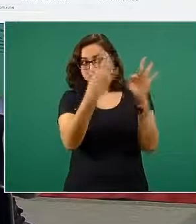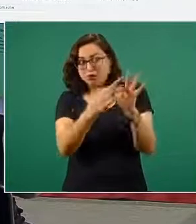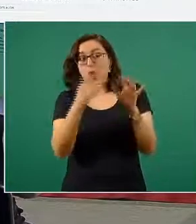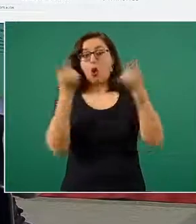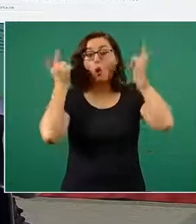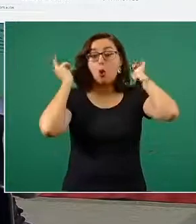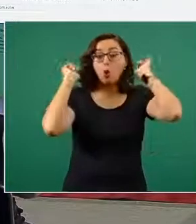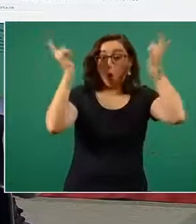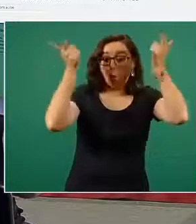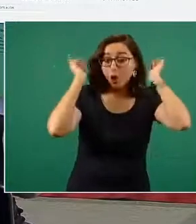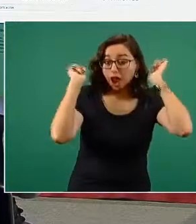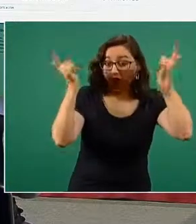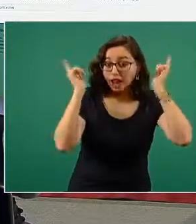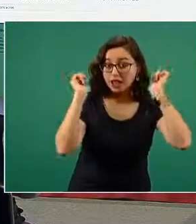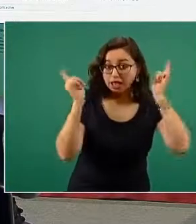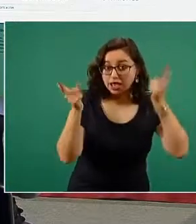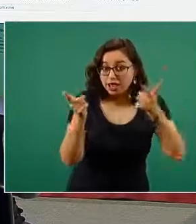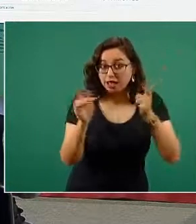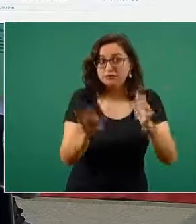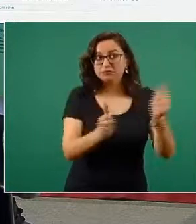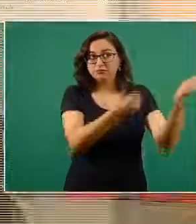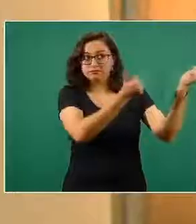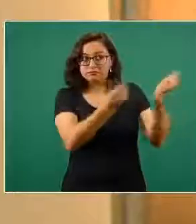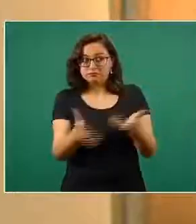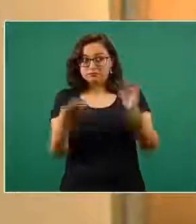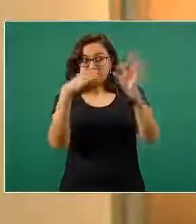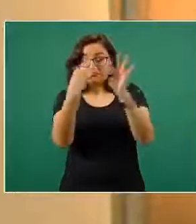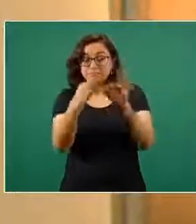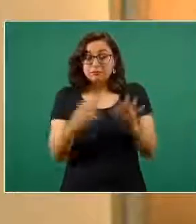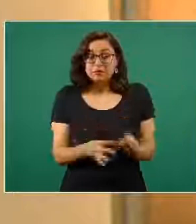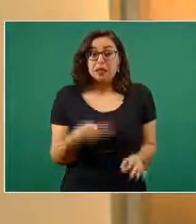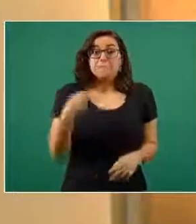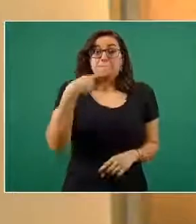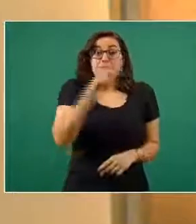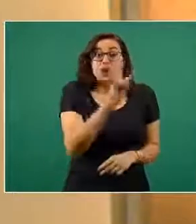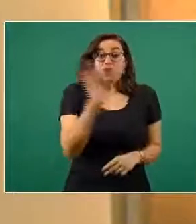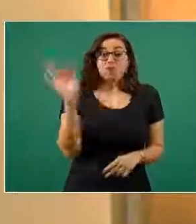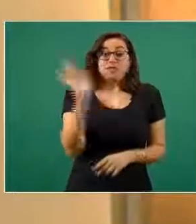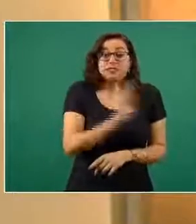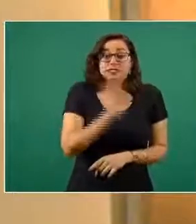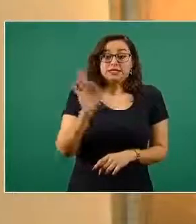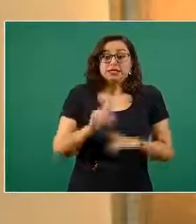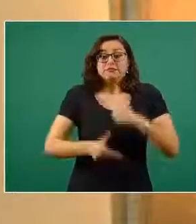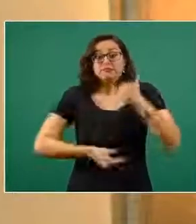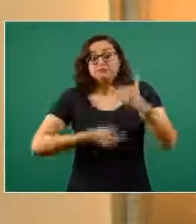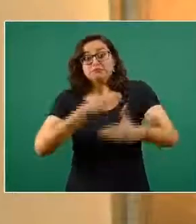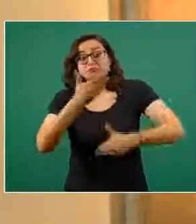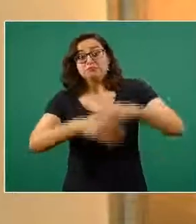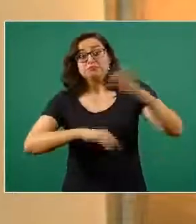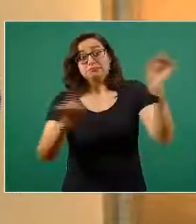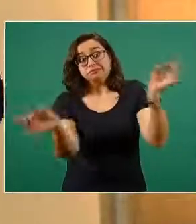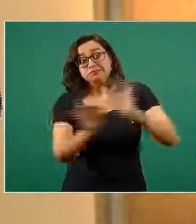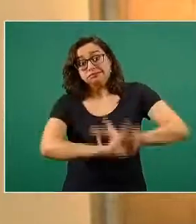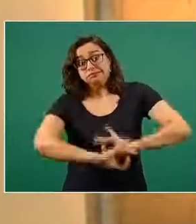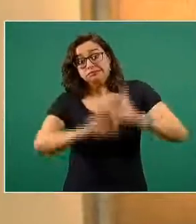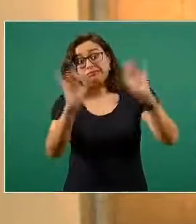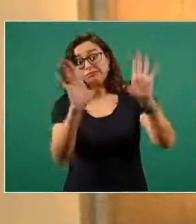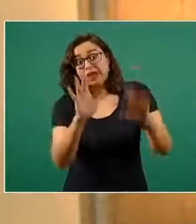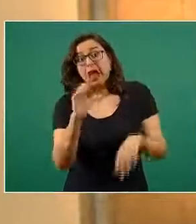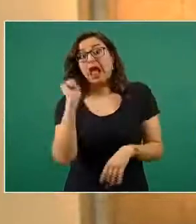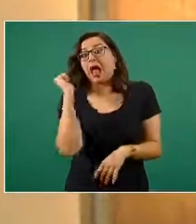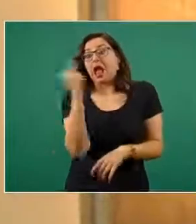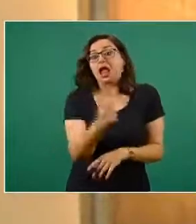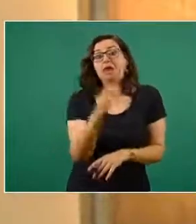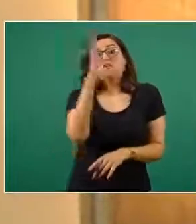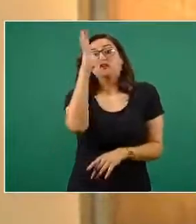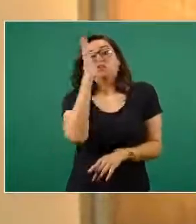estipulado, pero también tenemos que entender que puede haber alguna situación que no está en control ni